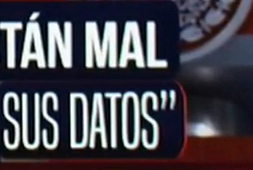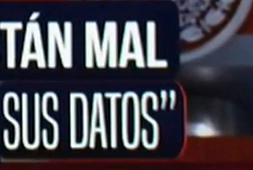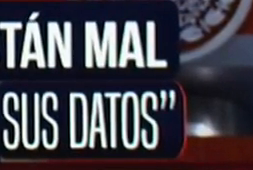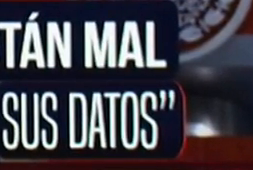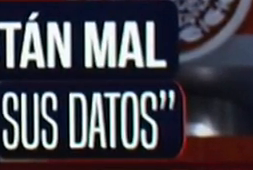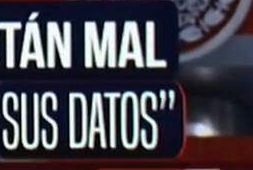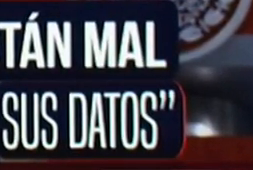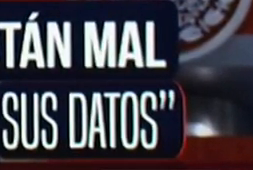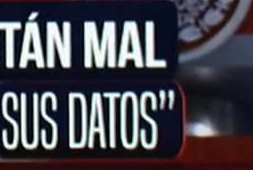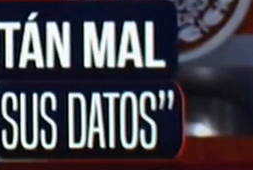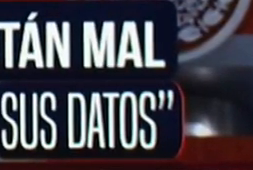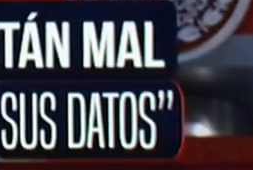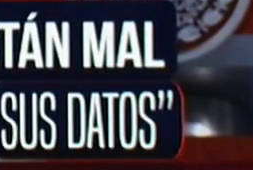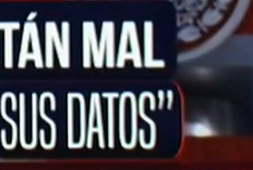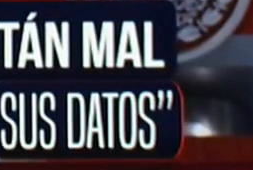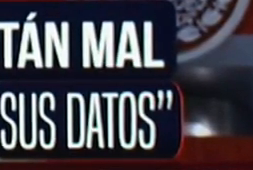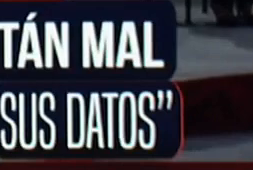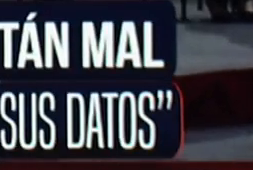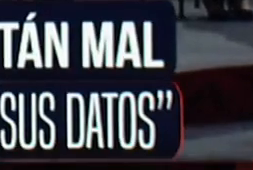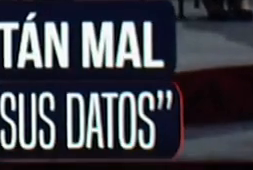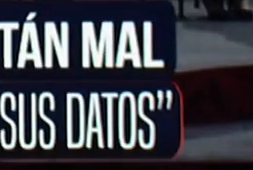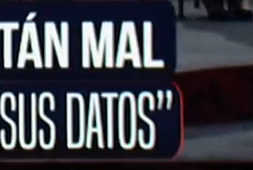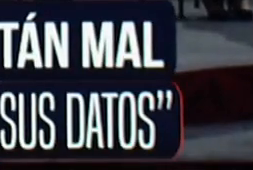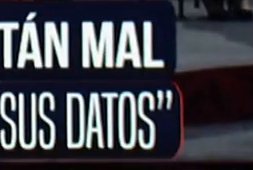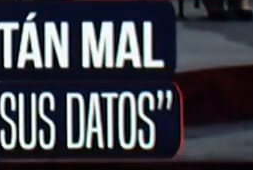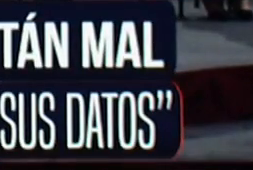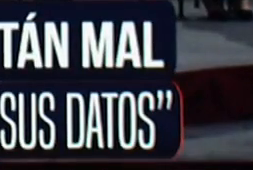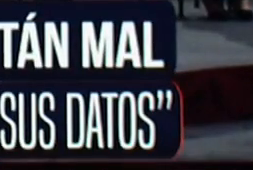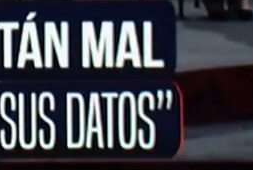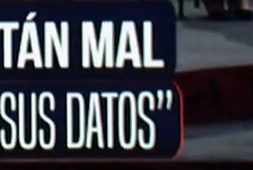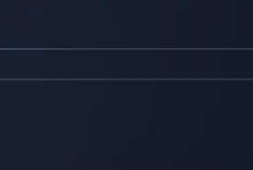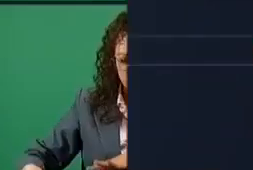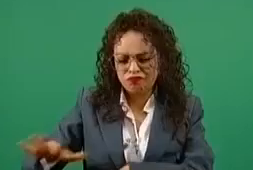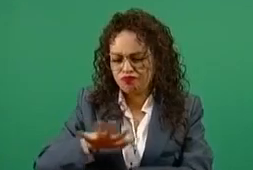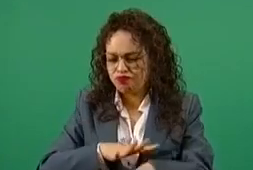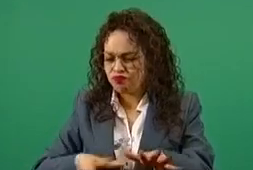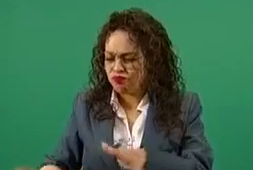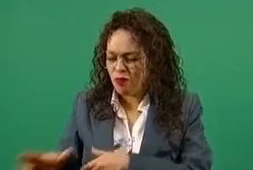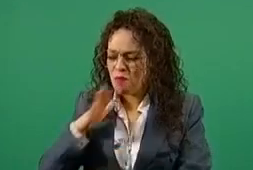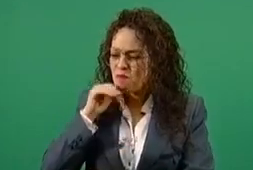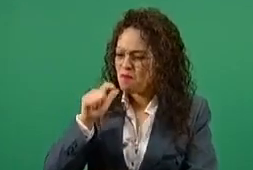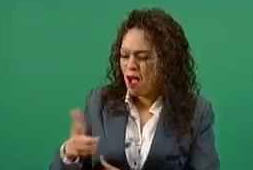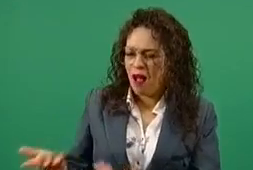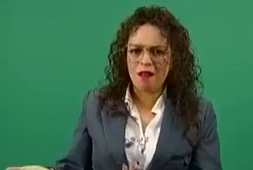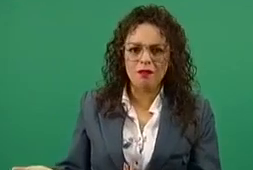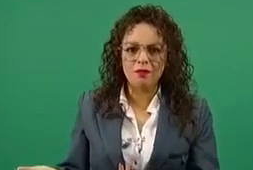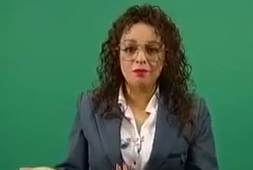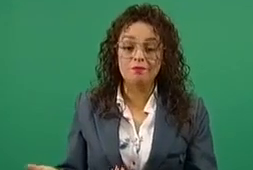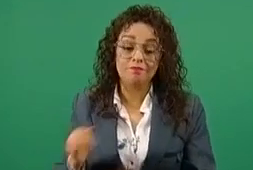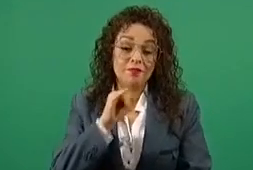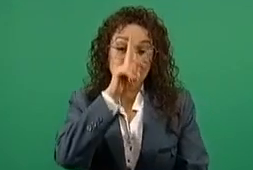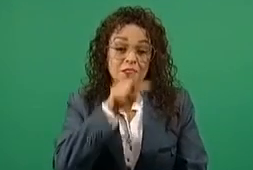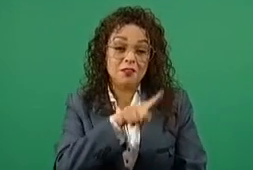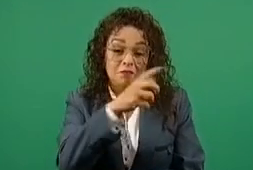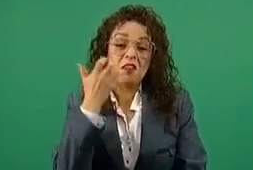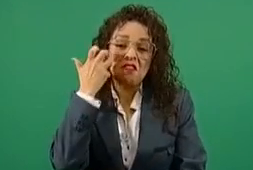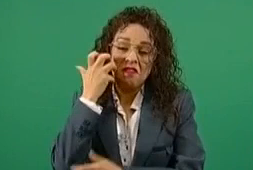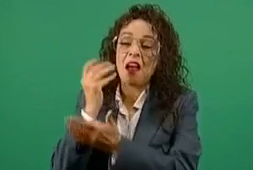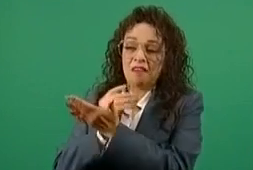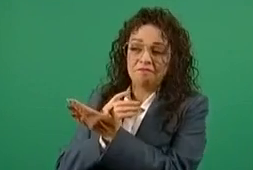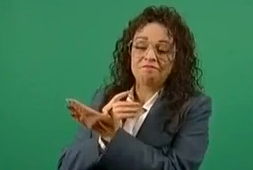dijo esta mañana el presidente de lópez obrador pues sí exagera y no sólo eso